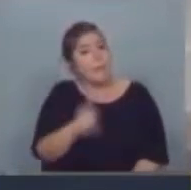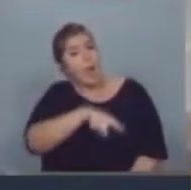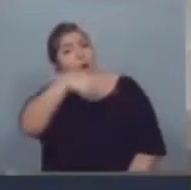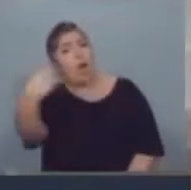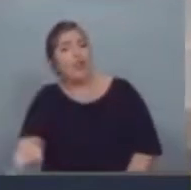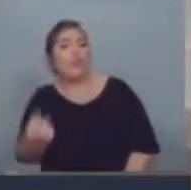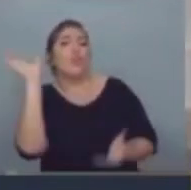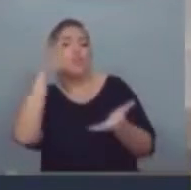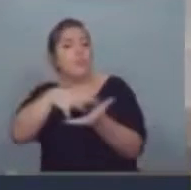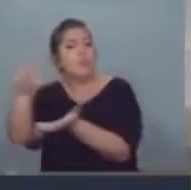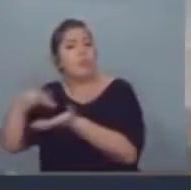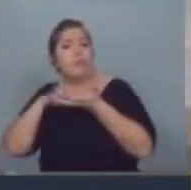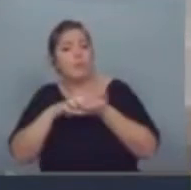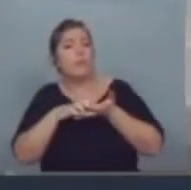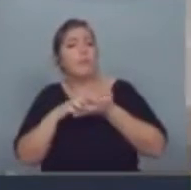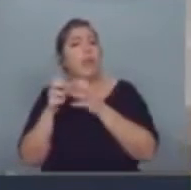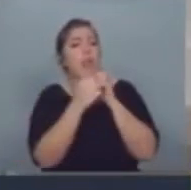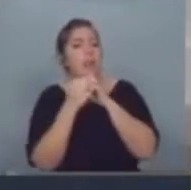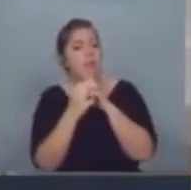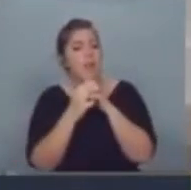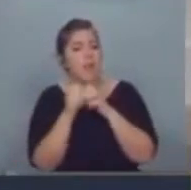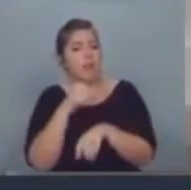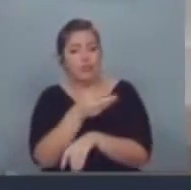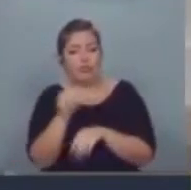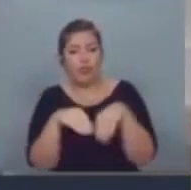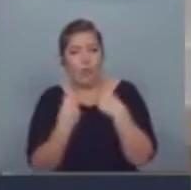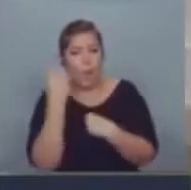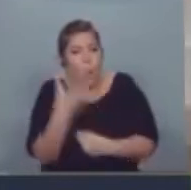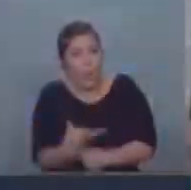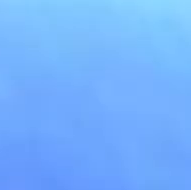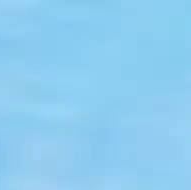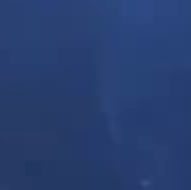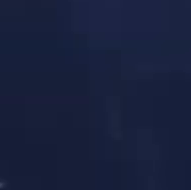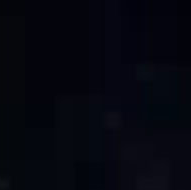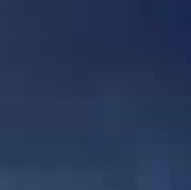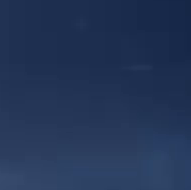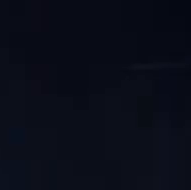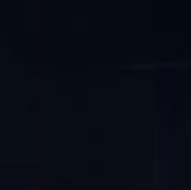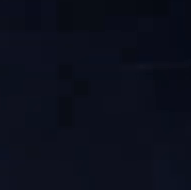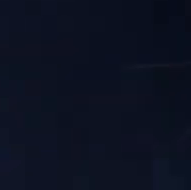las entidades de la mesa de enlace, que recordamos son cuatro. Así que atención con este tema.